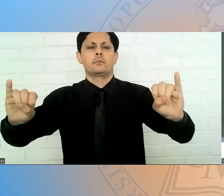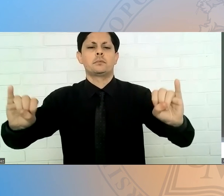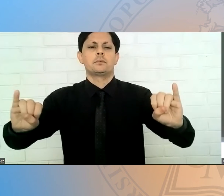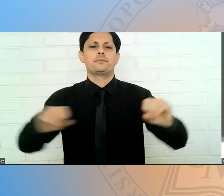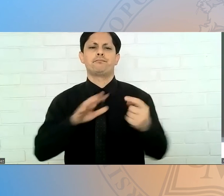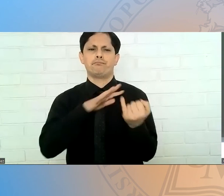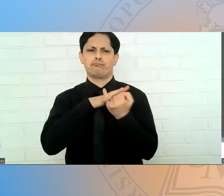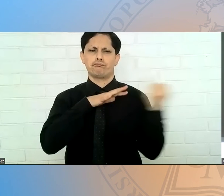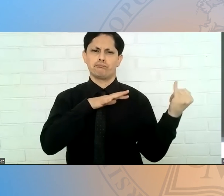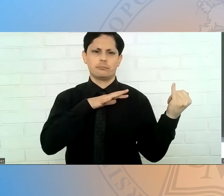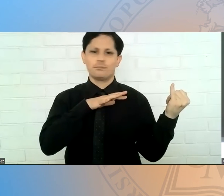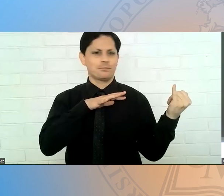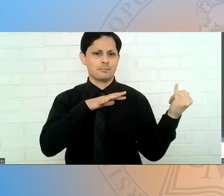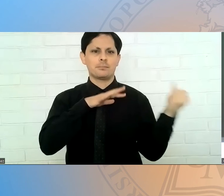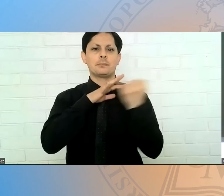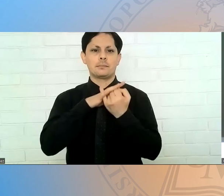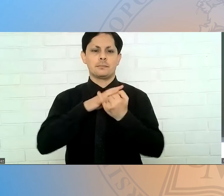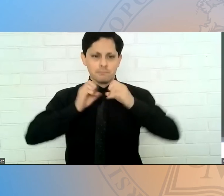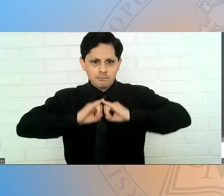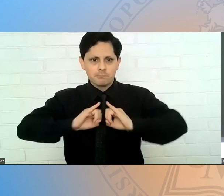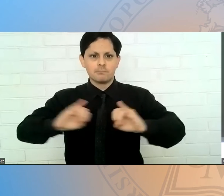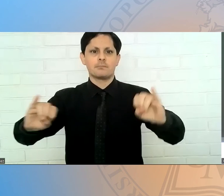exclusión. Gracias por toda su